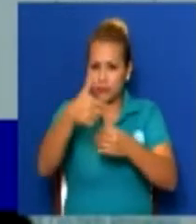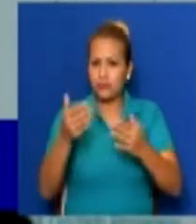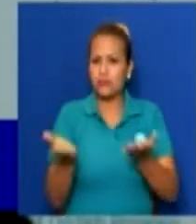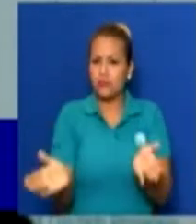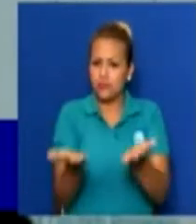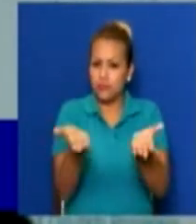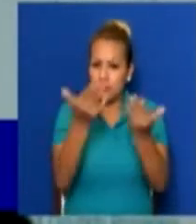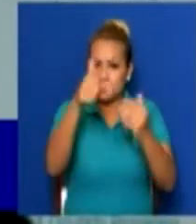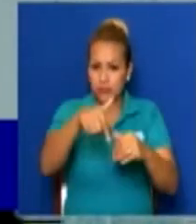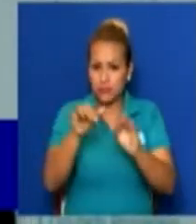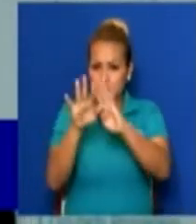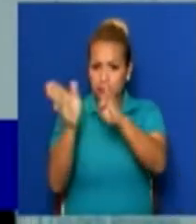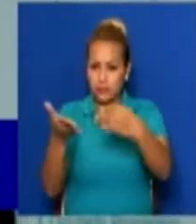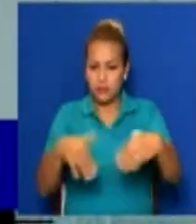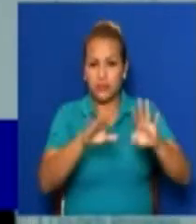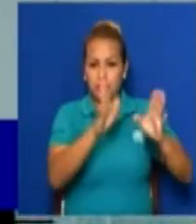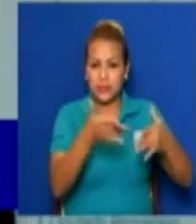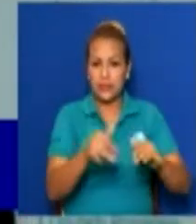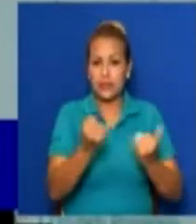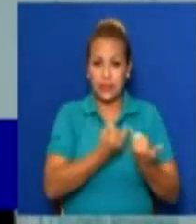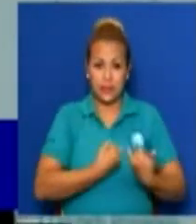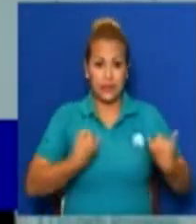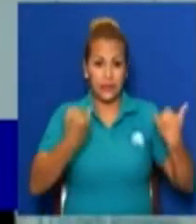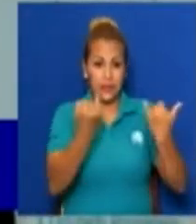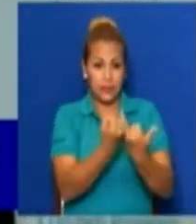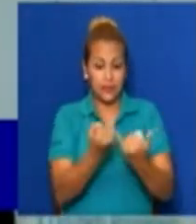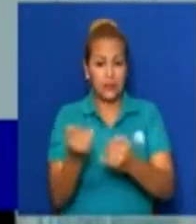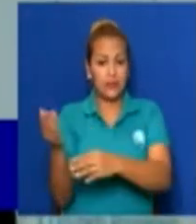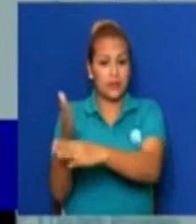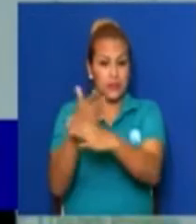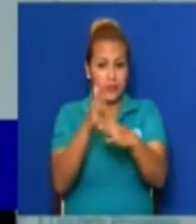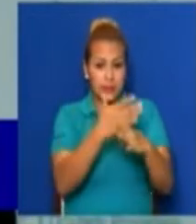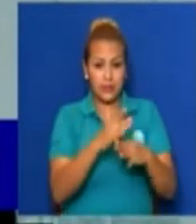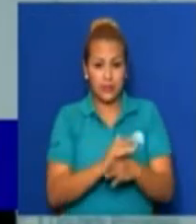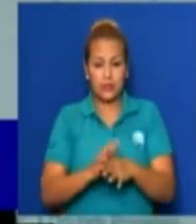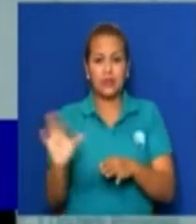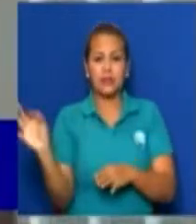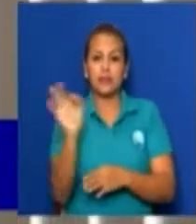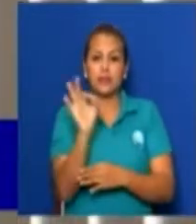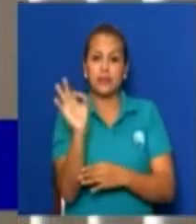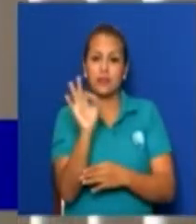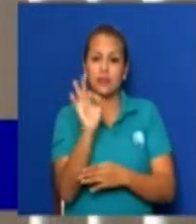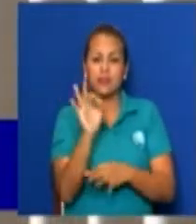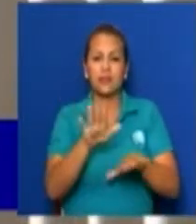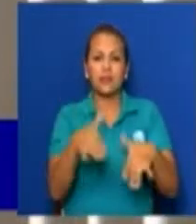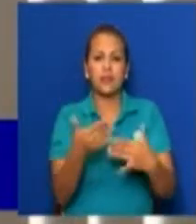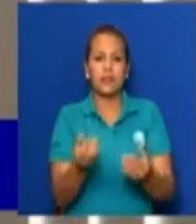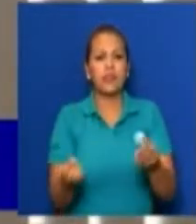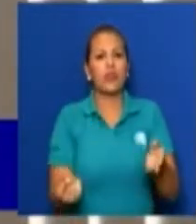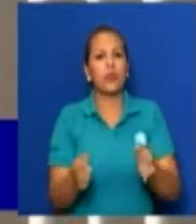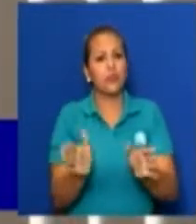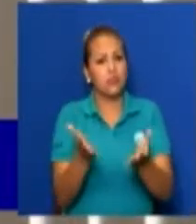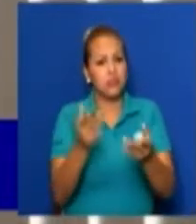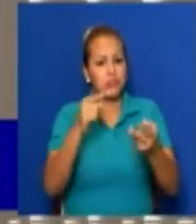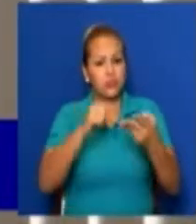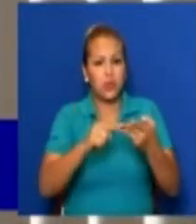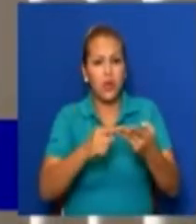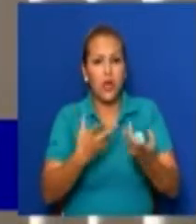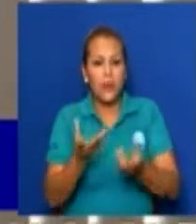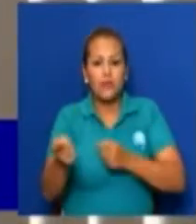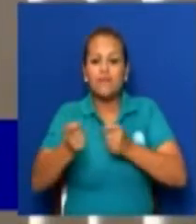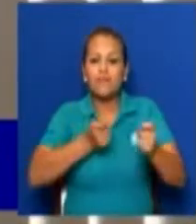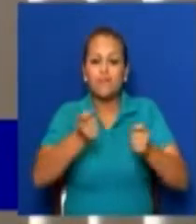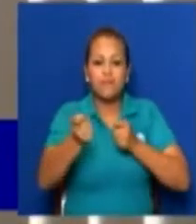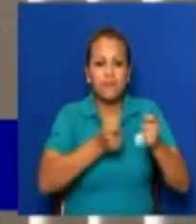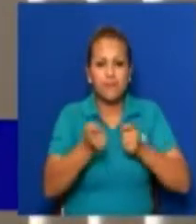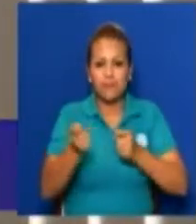Son instituciones que están dedicadas de manera particular a la formulación, implementación, monitoreo y